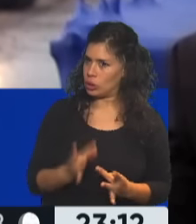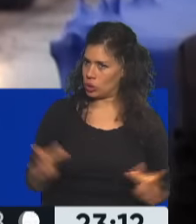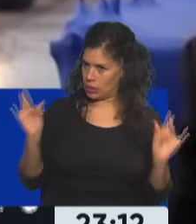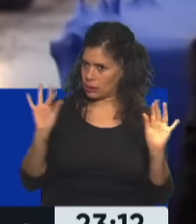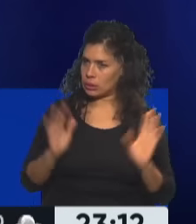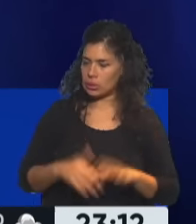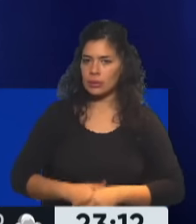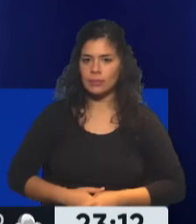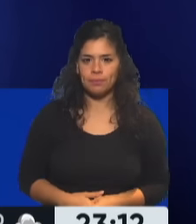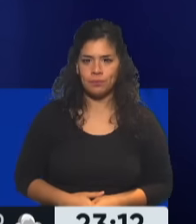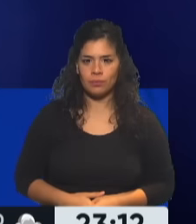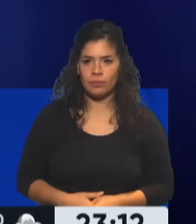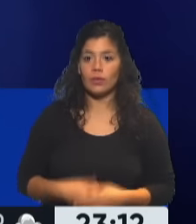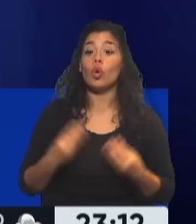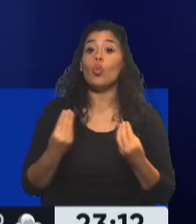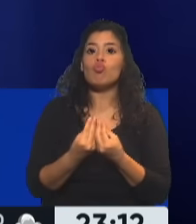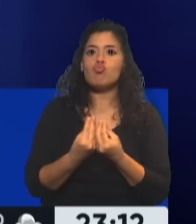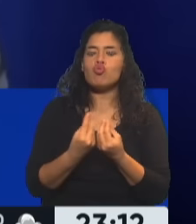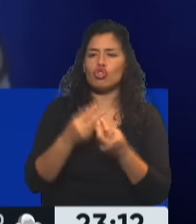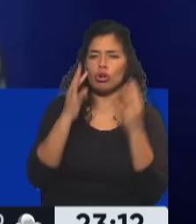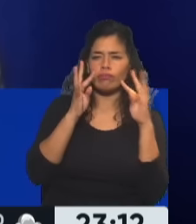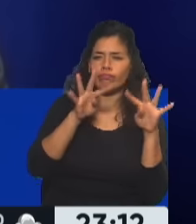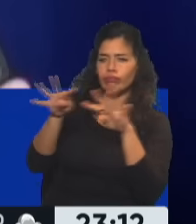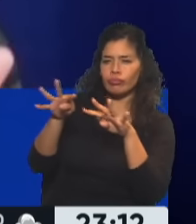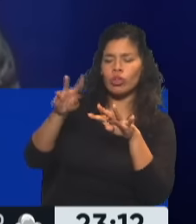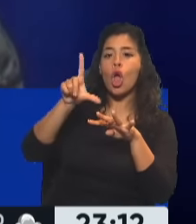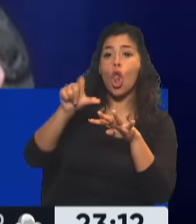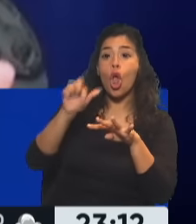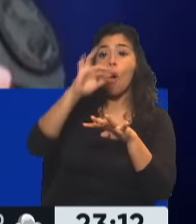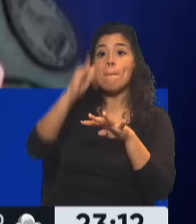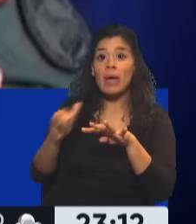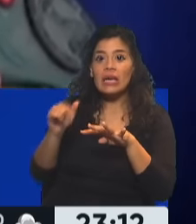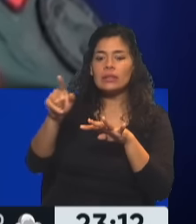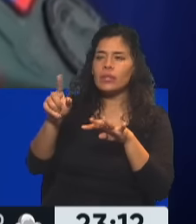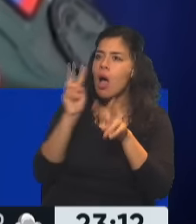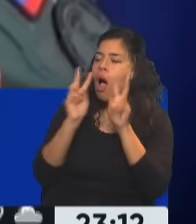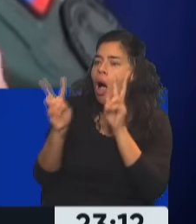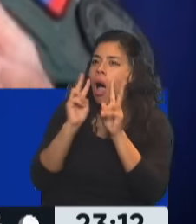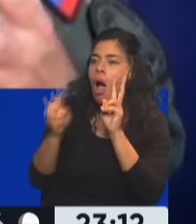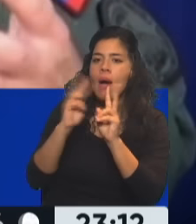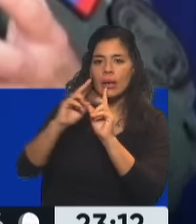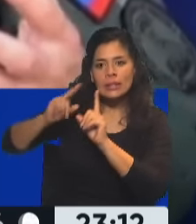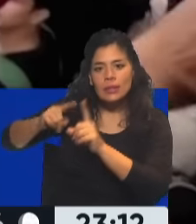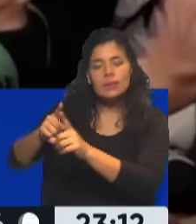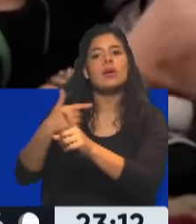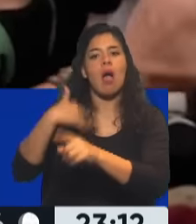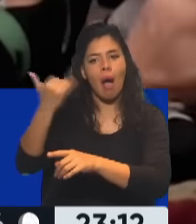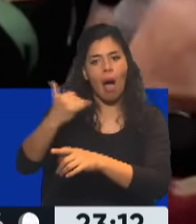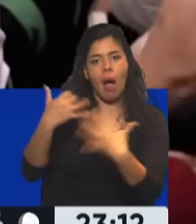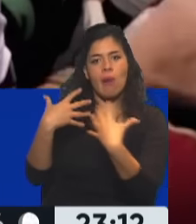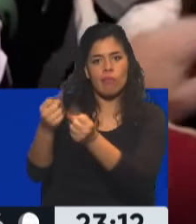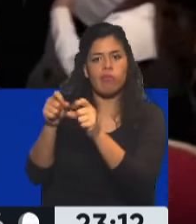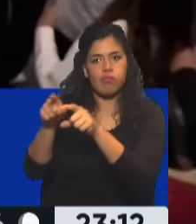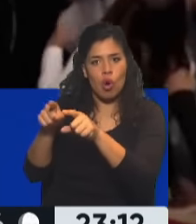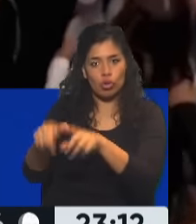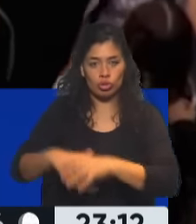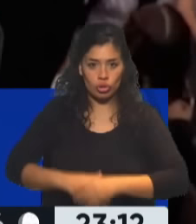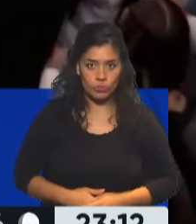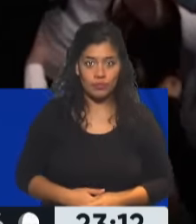Muchos miran a Vladimir Padrino López, el veterano general que ostenta desde hace una década el cargo de ministro de Defensa, quien en caso de una